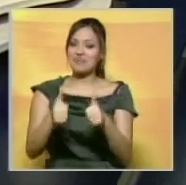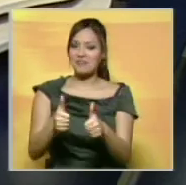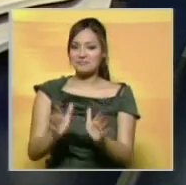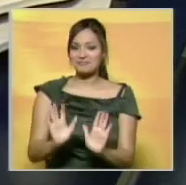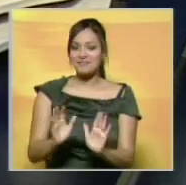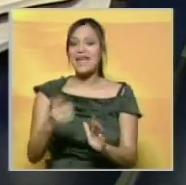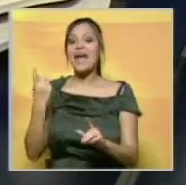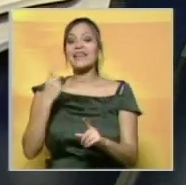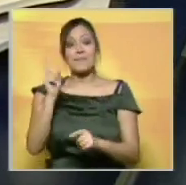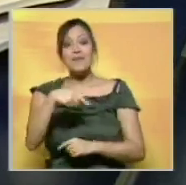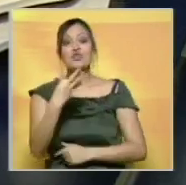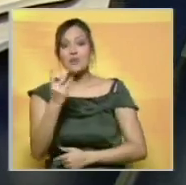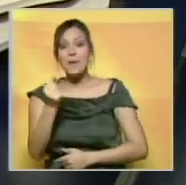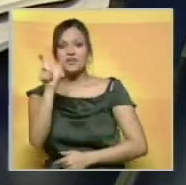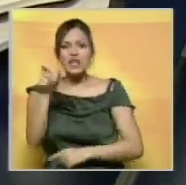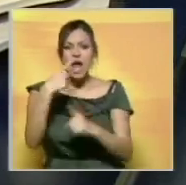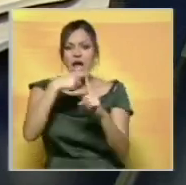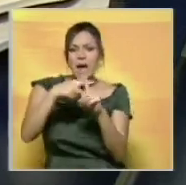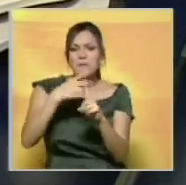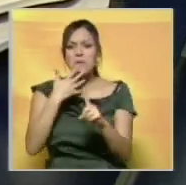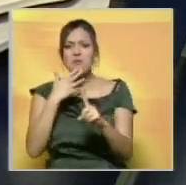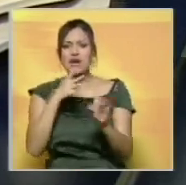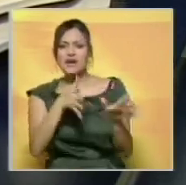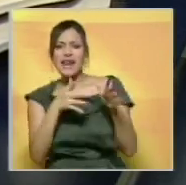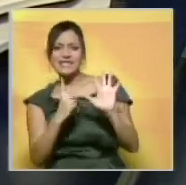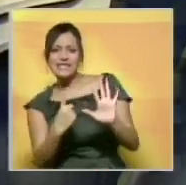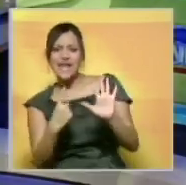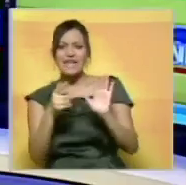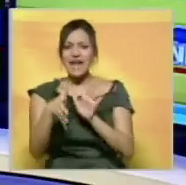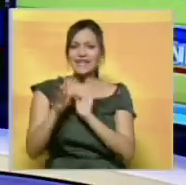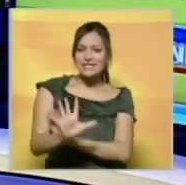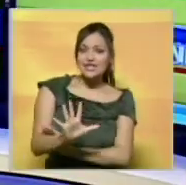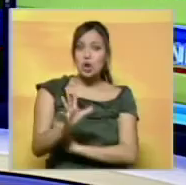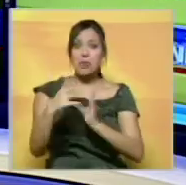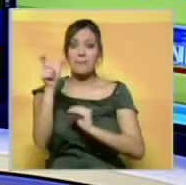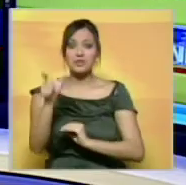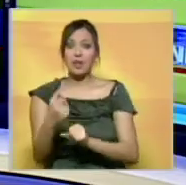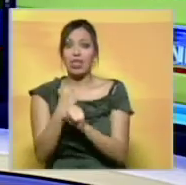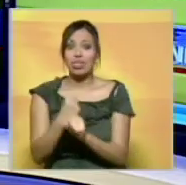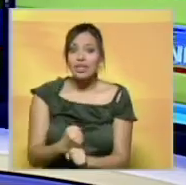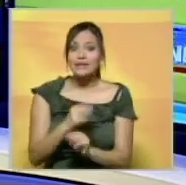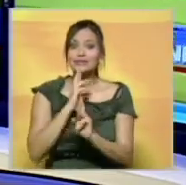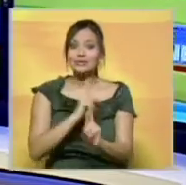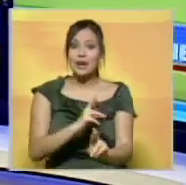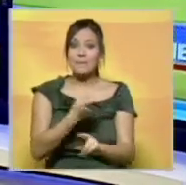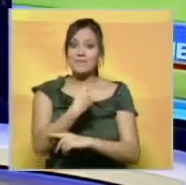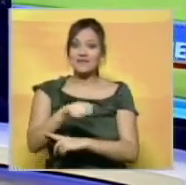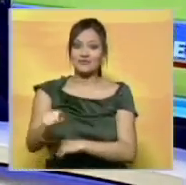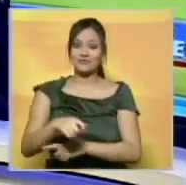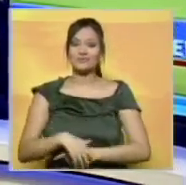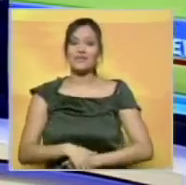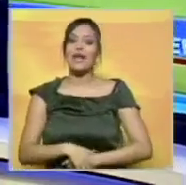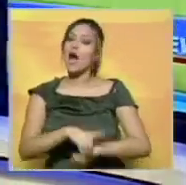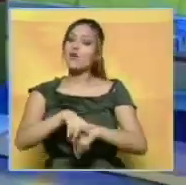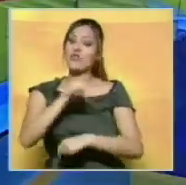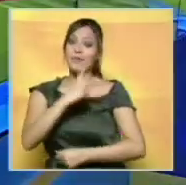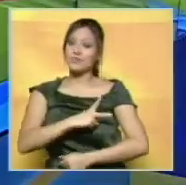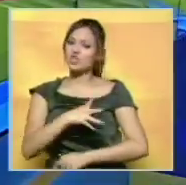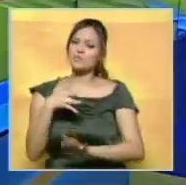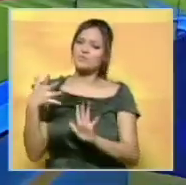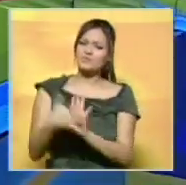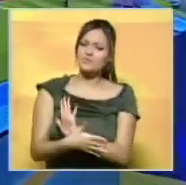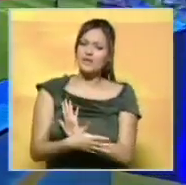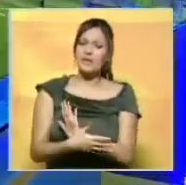los numeritos, la gente sumando, si gana con 6, si gana con 5, de verdad que está complicado. Sí, señor. Amigos, más adelante en Noticiero